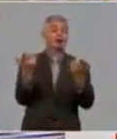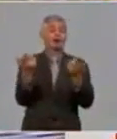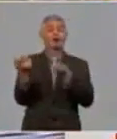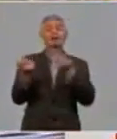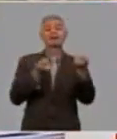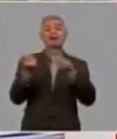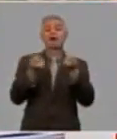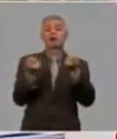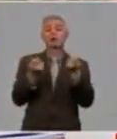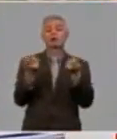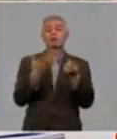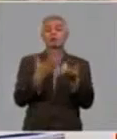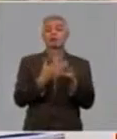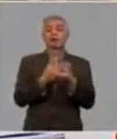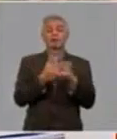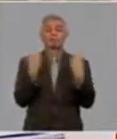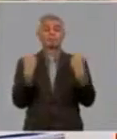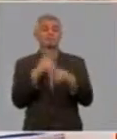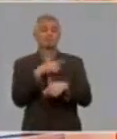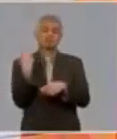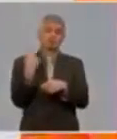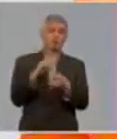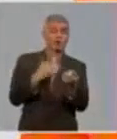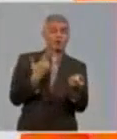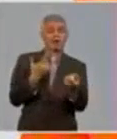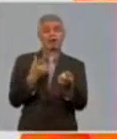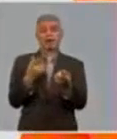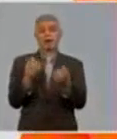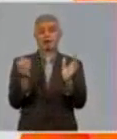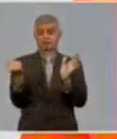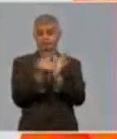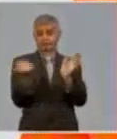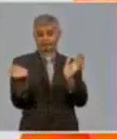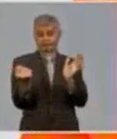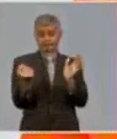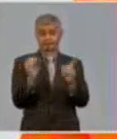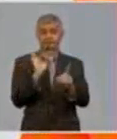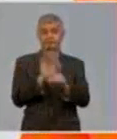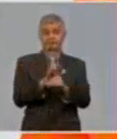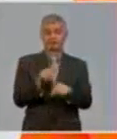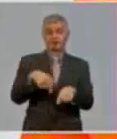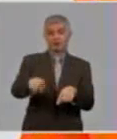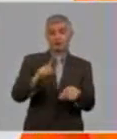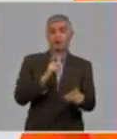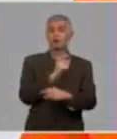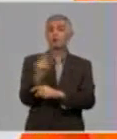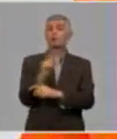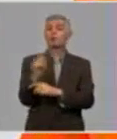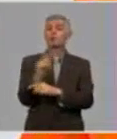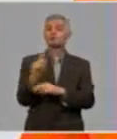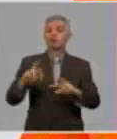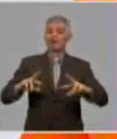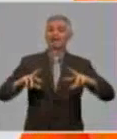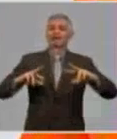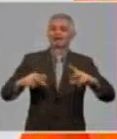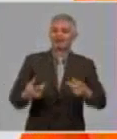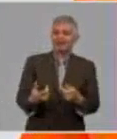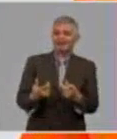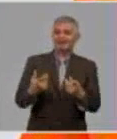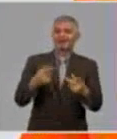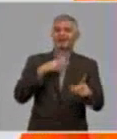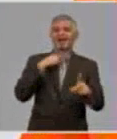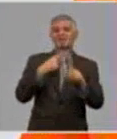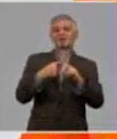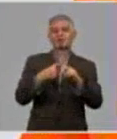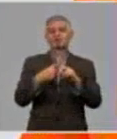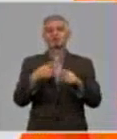vencida. Se mantiene paralizado el servicio de la Escuela de Educación Vial, pero se van a iniciar los cursos de recalificación de los choferes que impartirán los